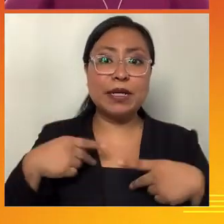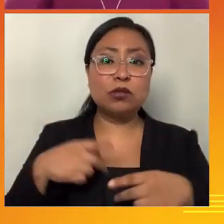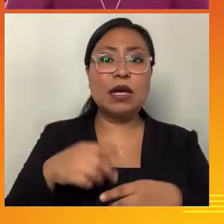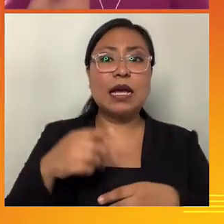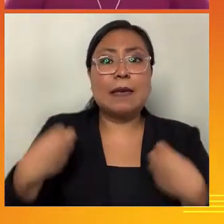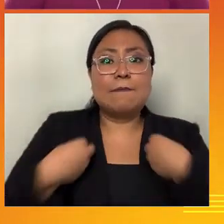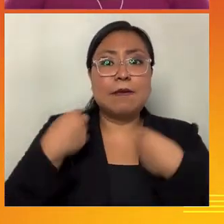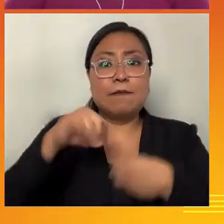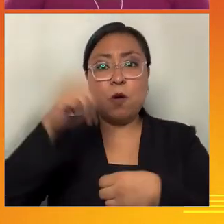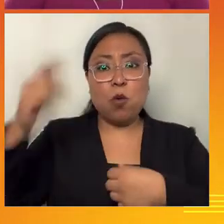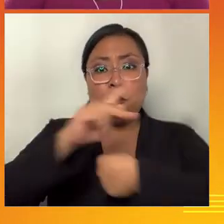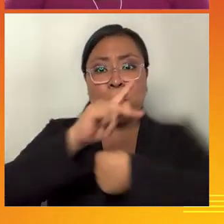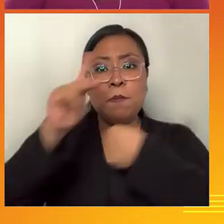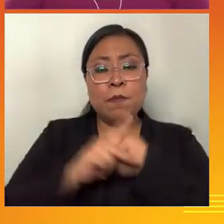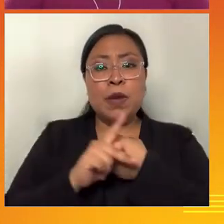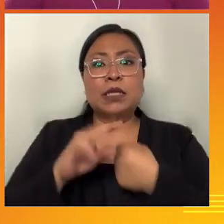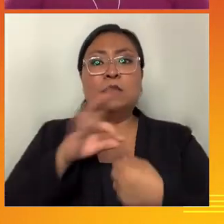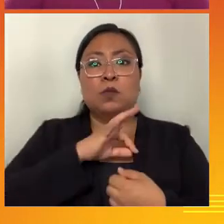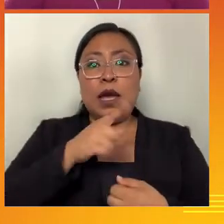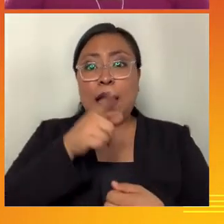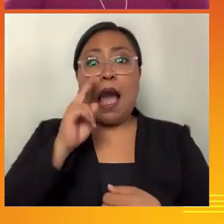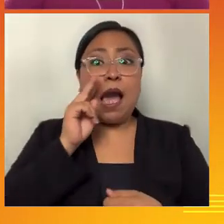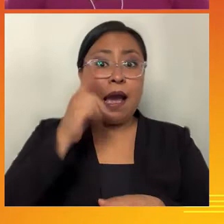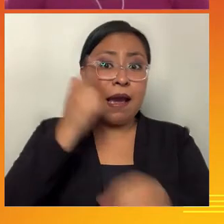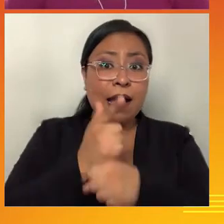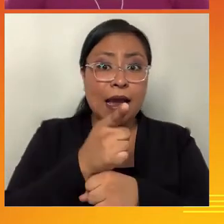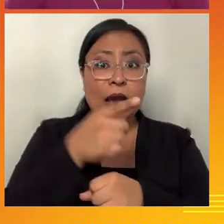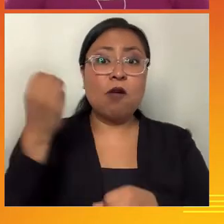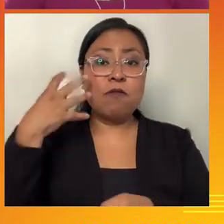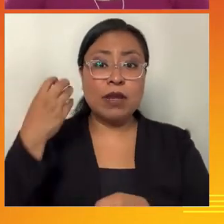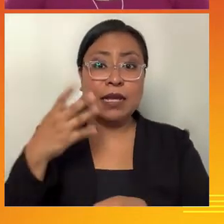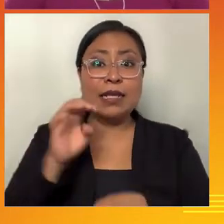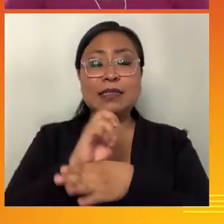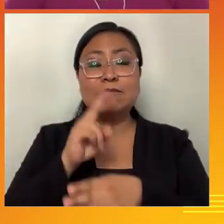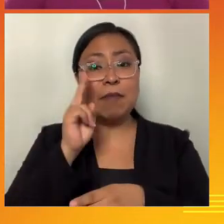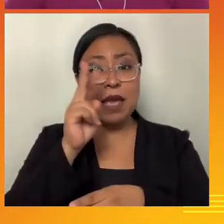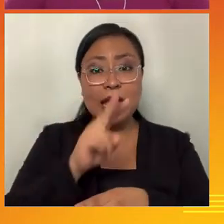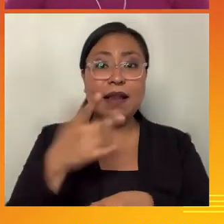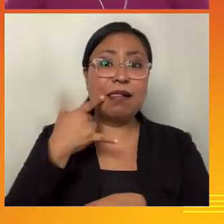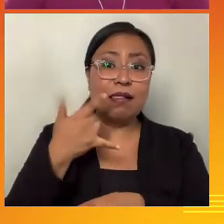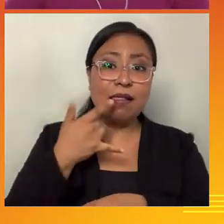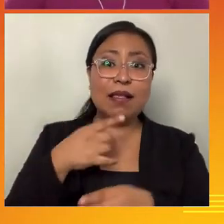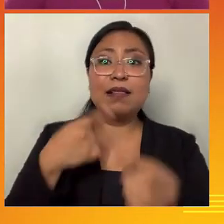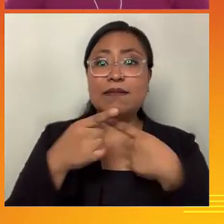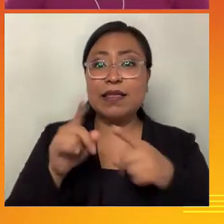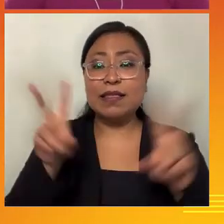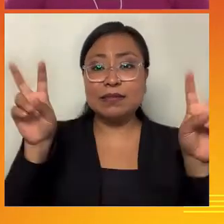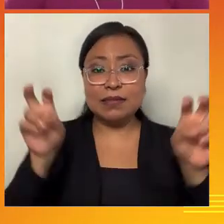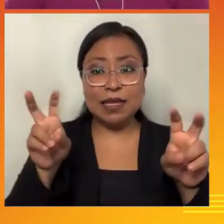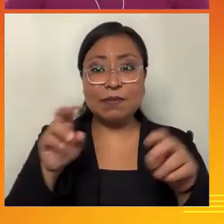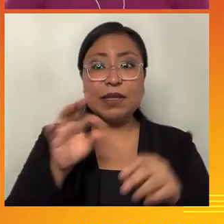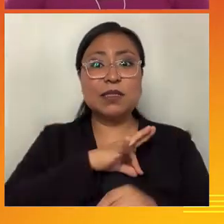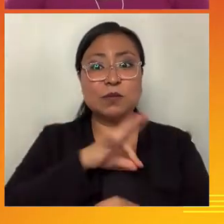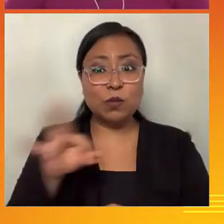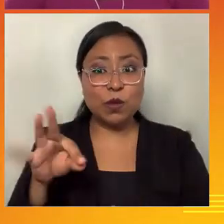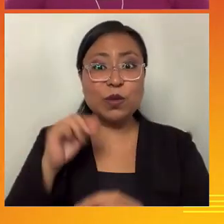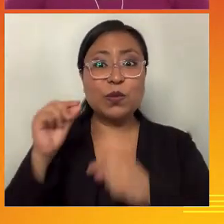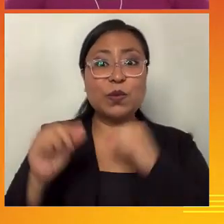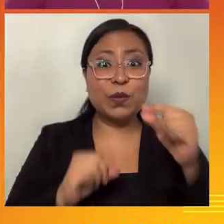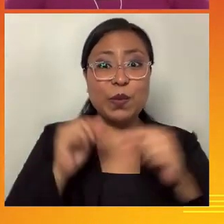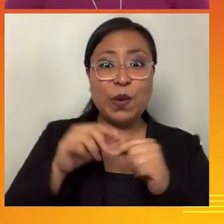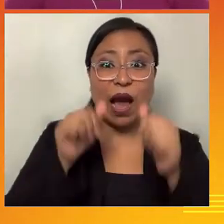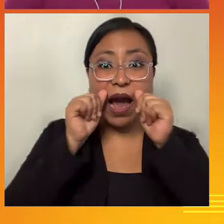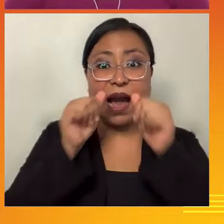diferentes espacios geográficos y también pues en diferentes situaciones y contextos, pueden atender y